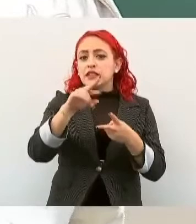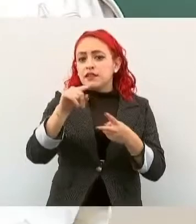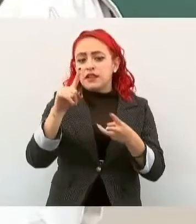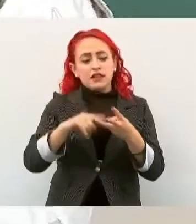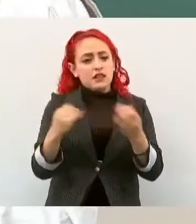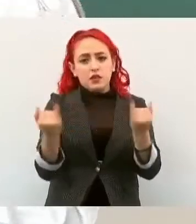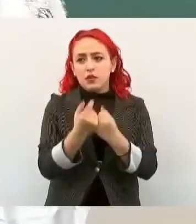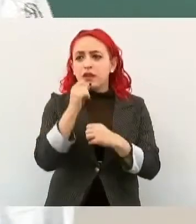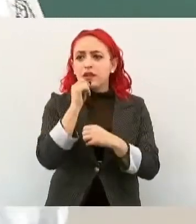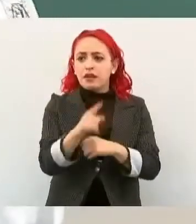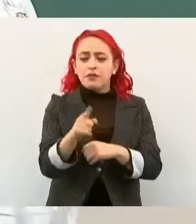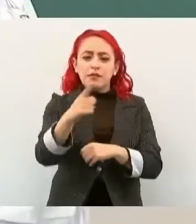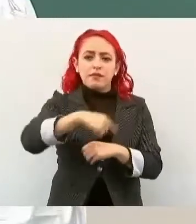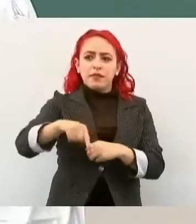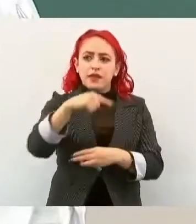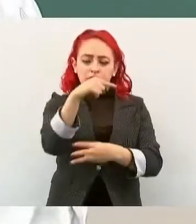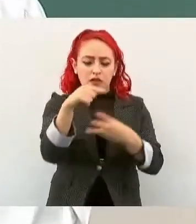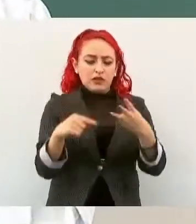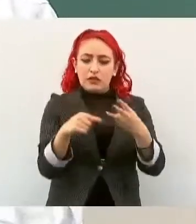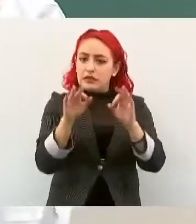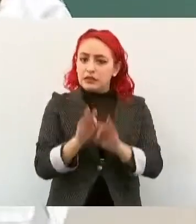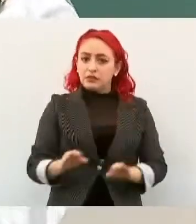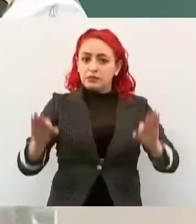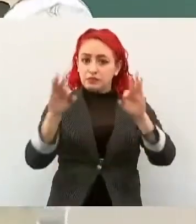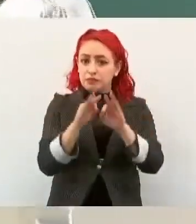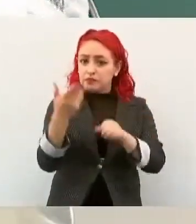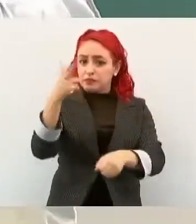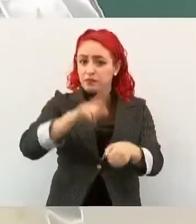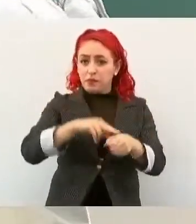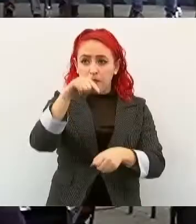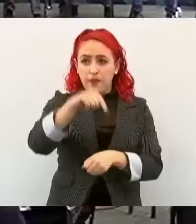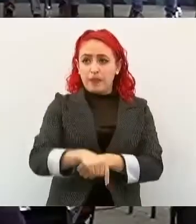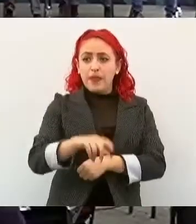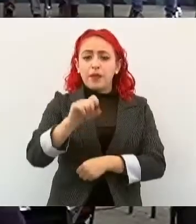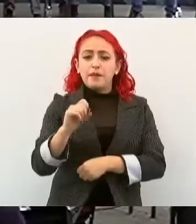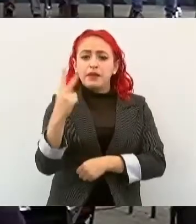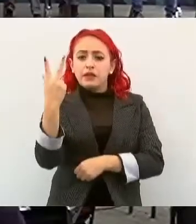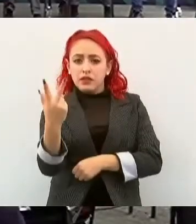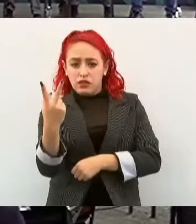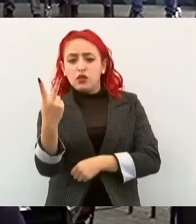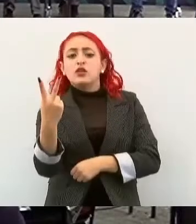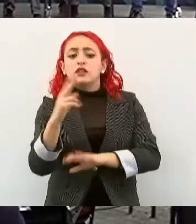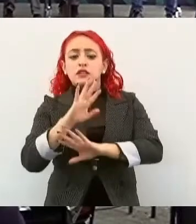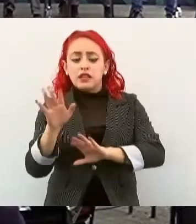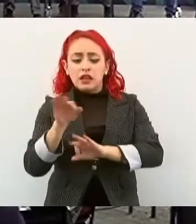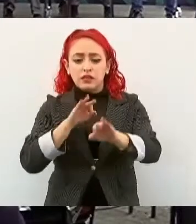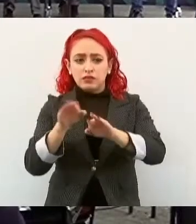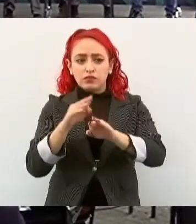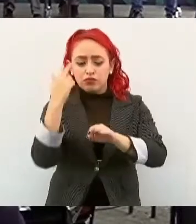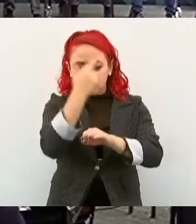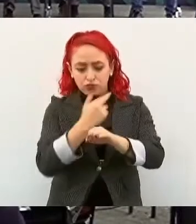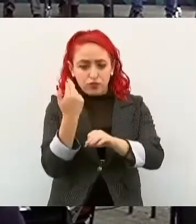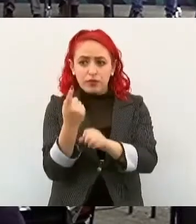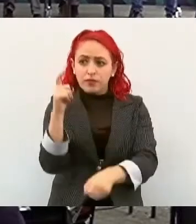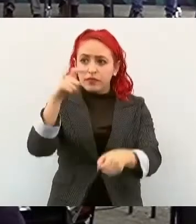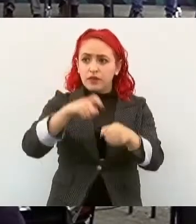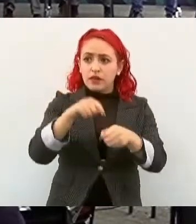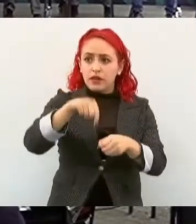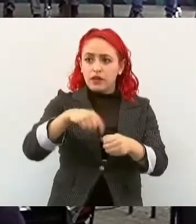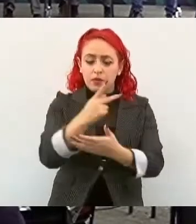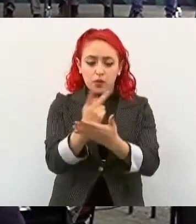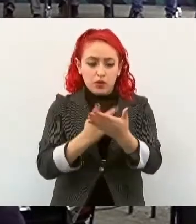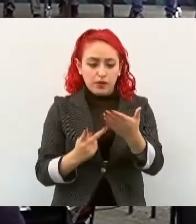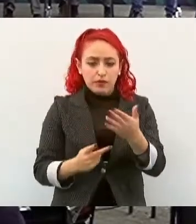también, porque son los tres primeros aquí en Michoacán que además de los 22 que ya hemos estado trabajando, se incorporan al